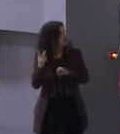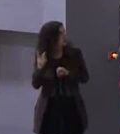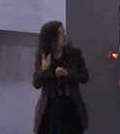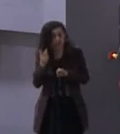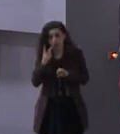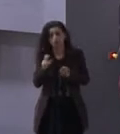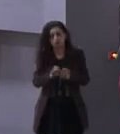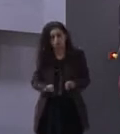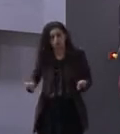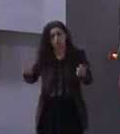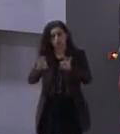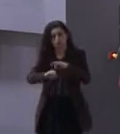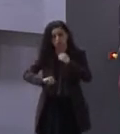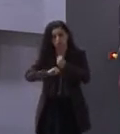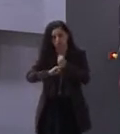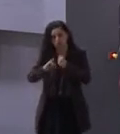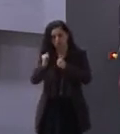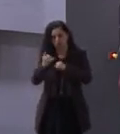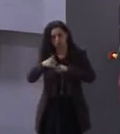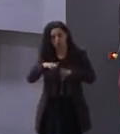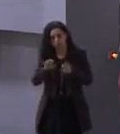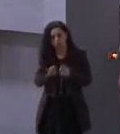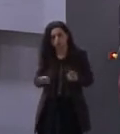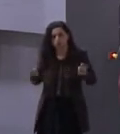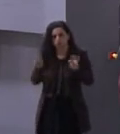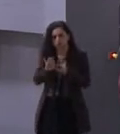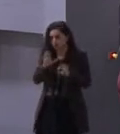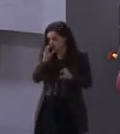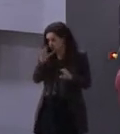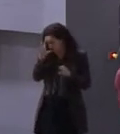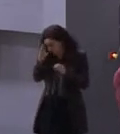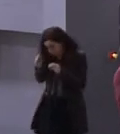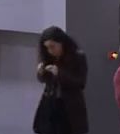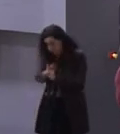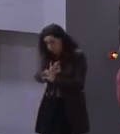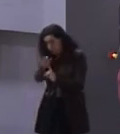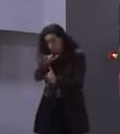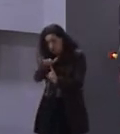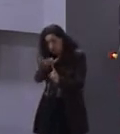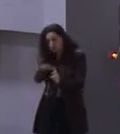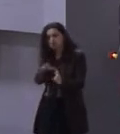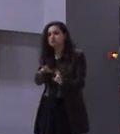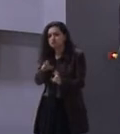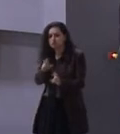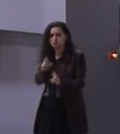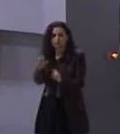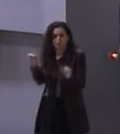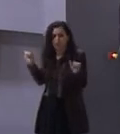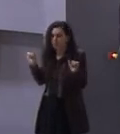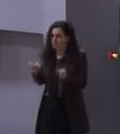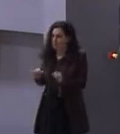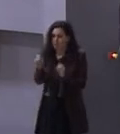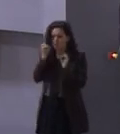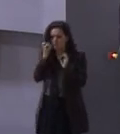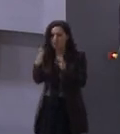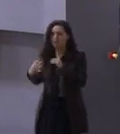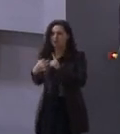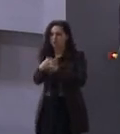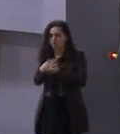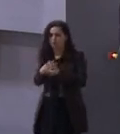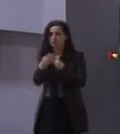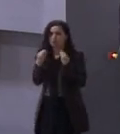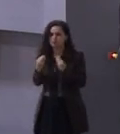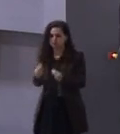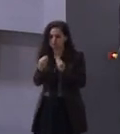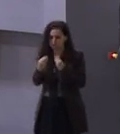barrita verde. Si no hubiera existido ese acuerdo y esa movilización, estaríamos muy mal, digamos. Tendríamos,